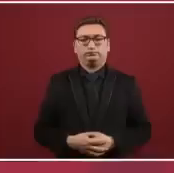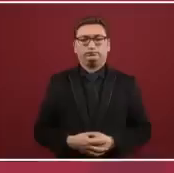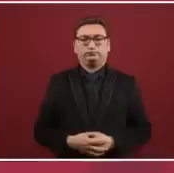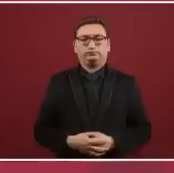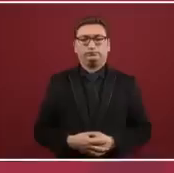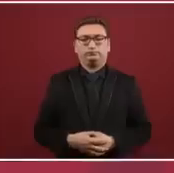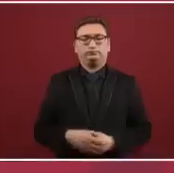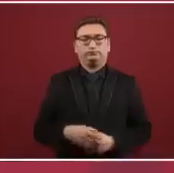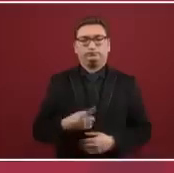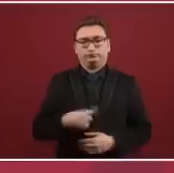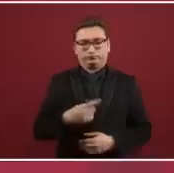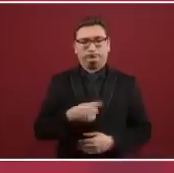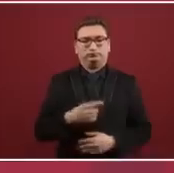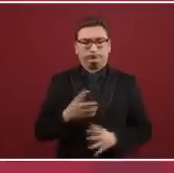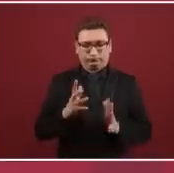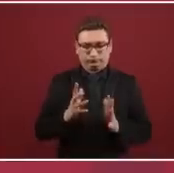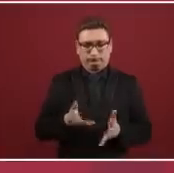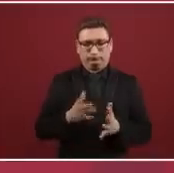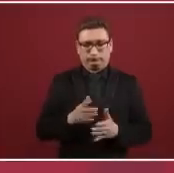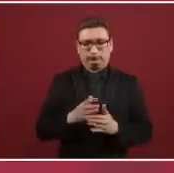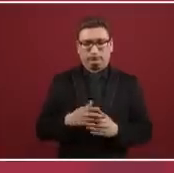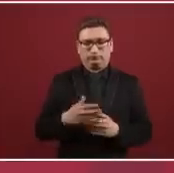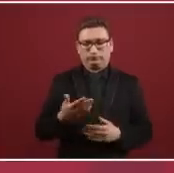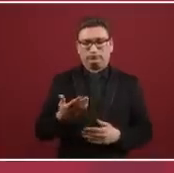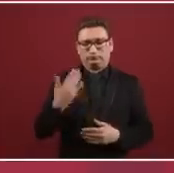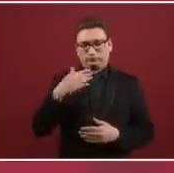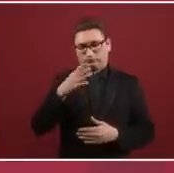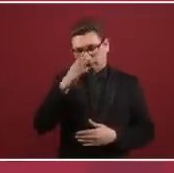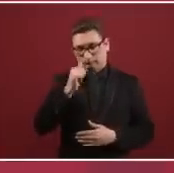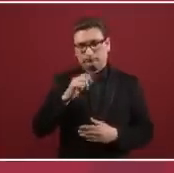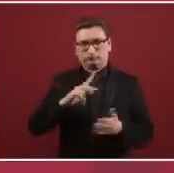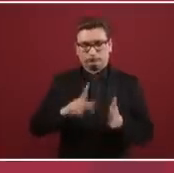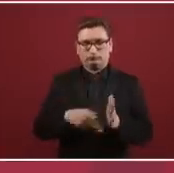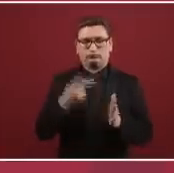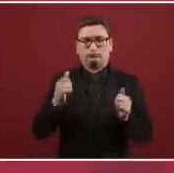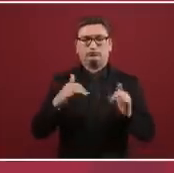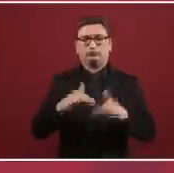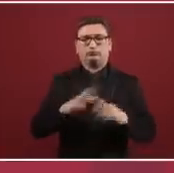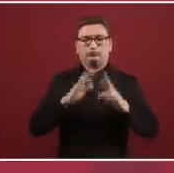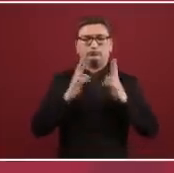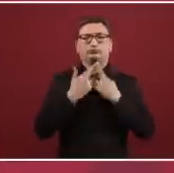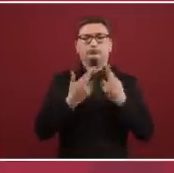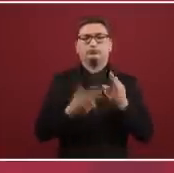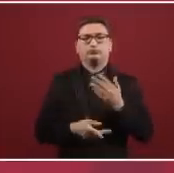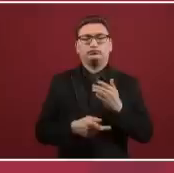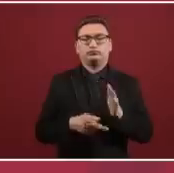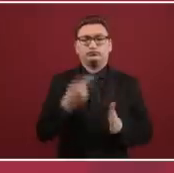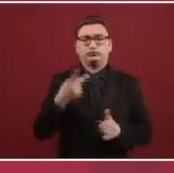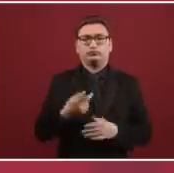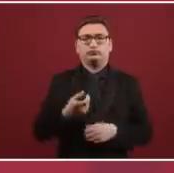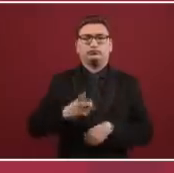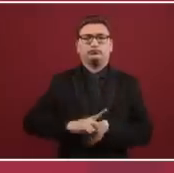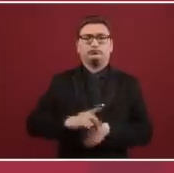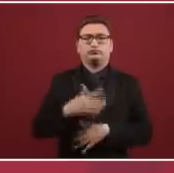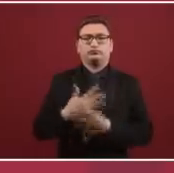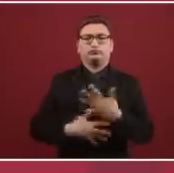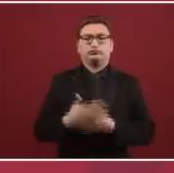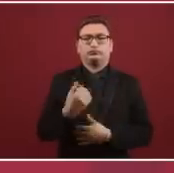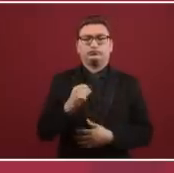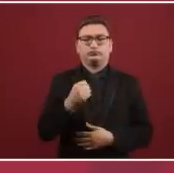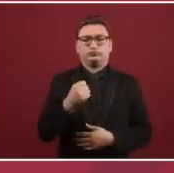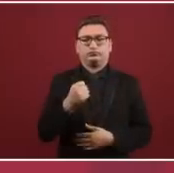ya quedamos que nos vamos a volver a encontrar. Nos vamos a volver a reunir el día 15 de